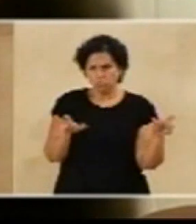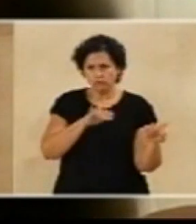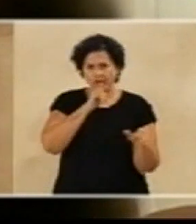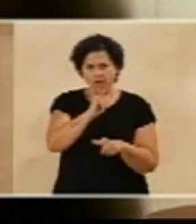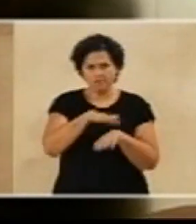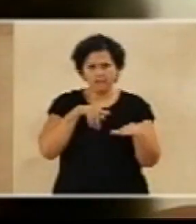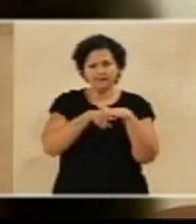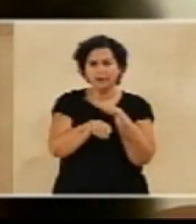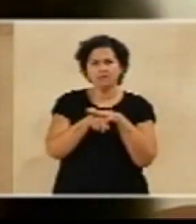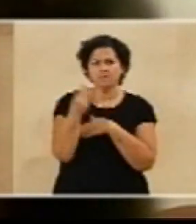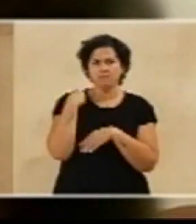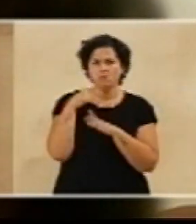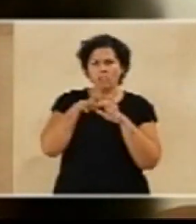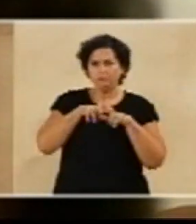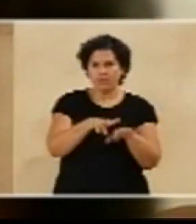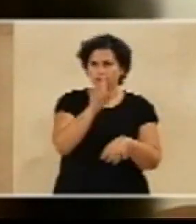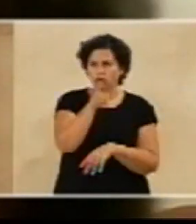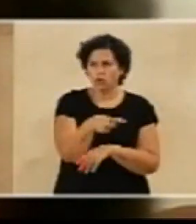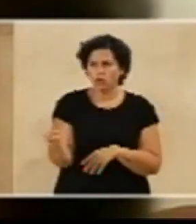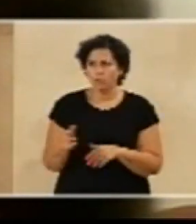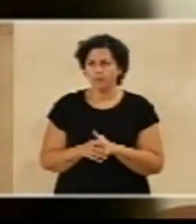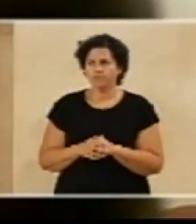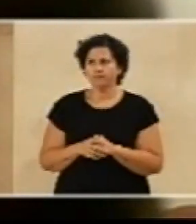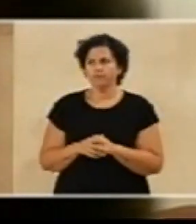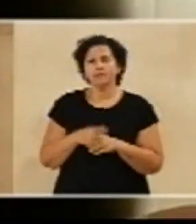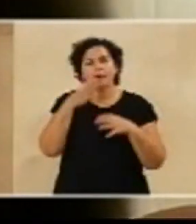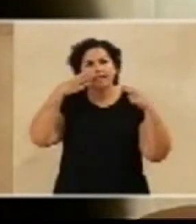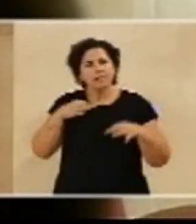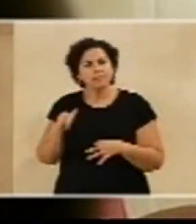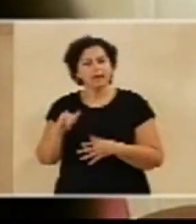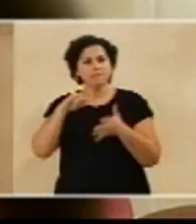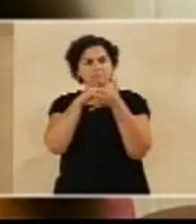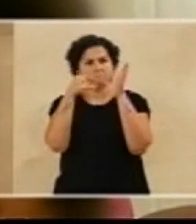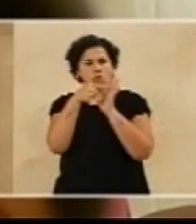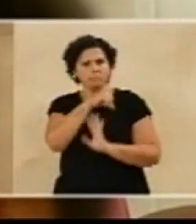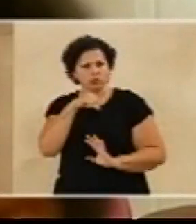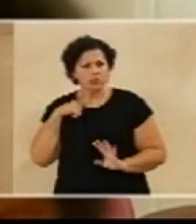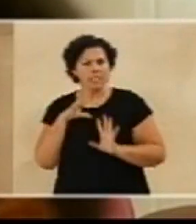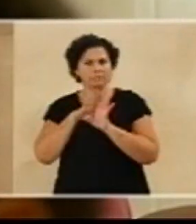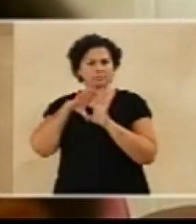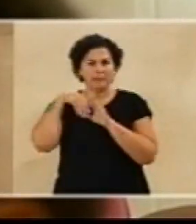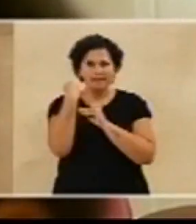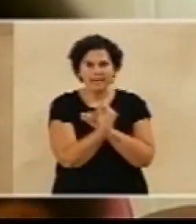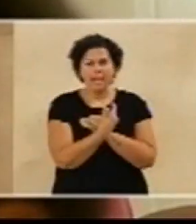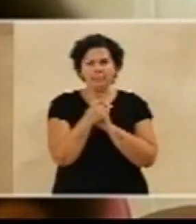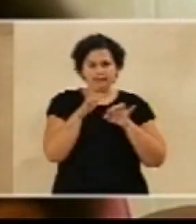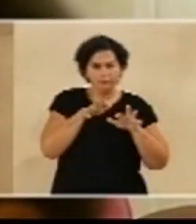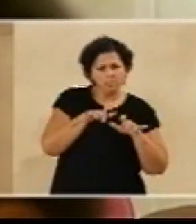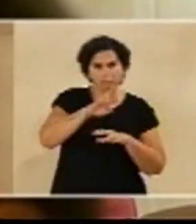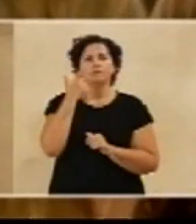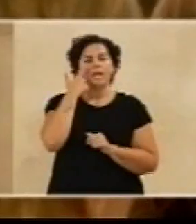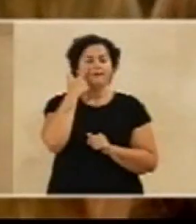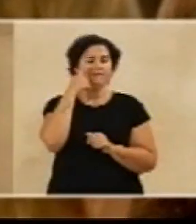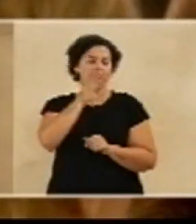pueda tramitar esos expedientes? ¿Realmente hay medios personales, materiales, informáticos y